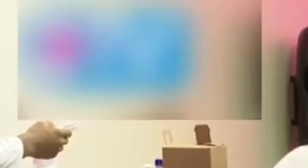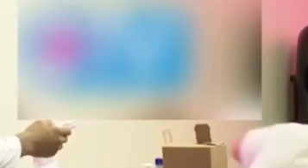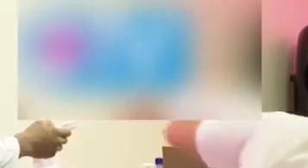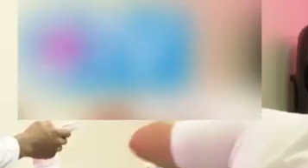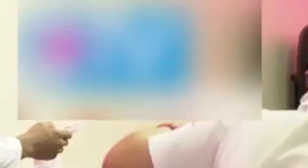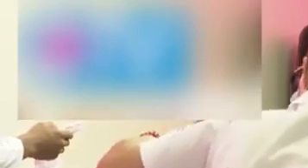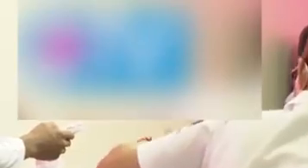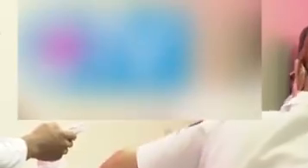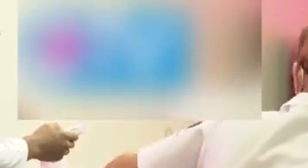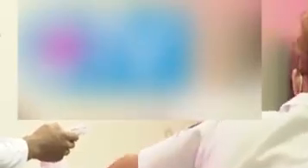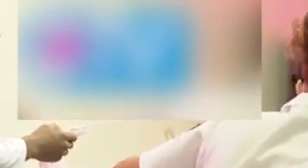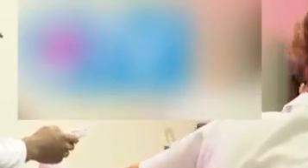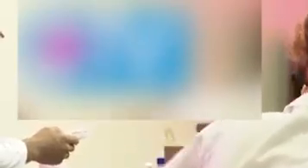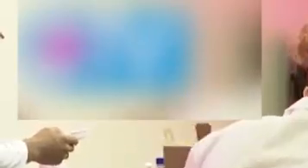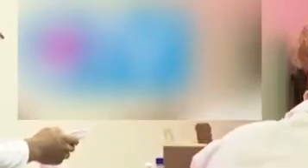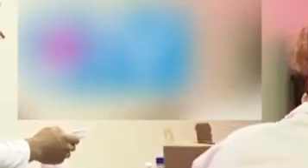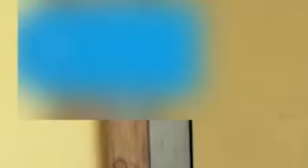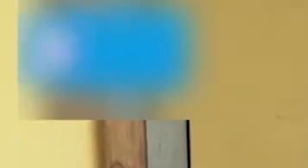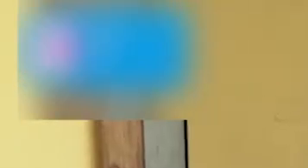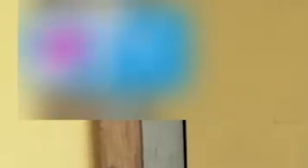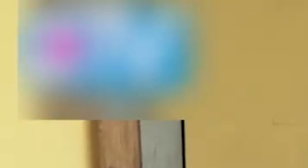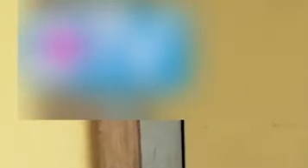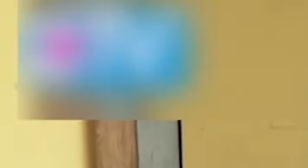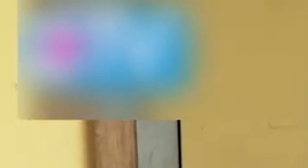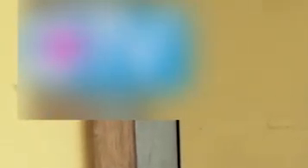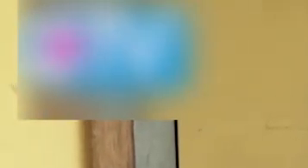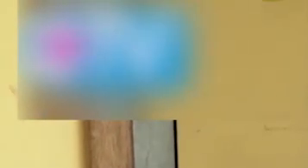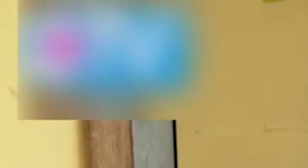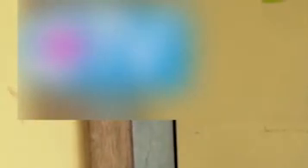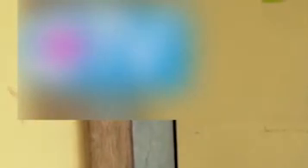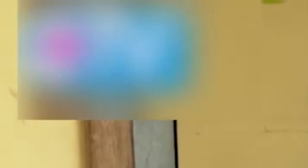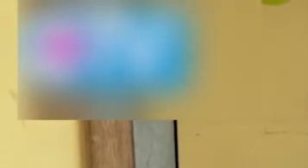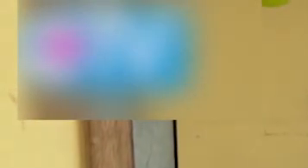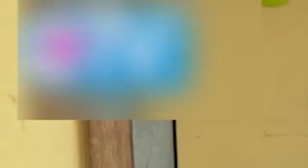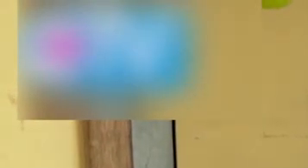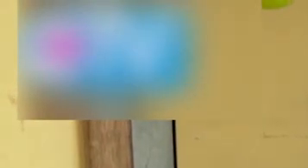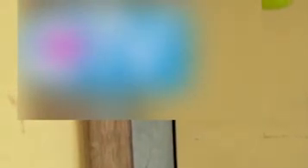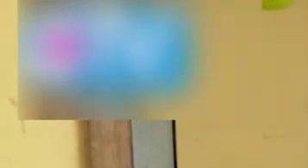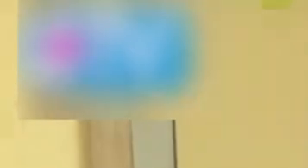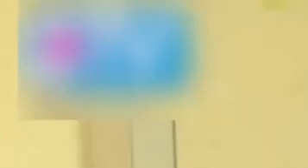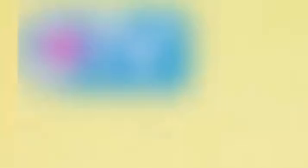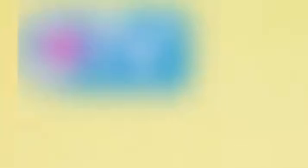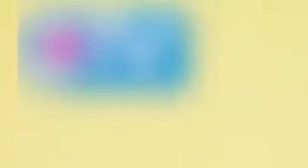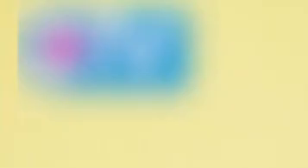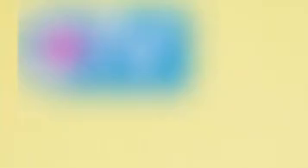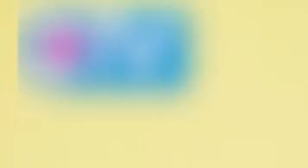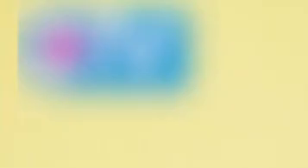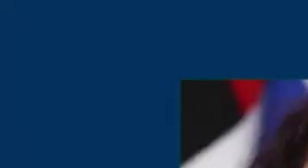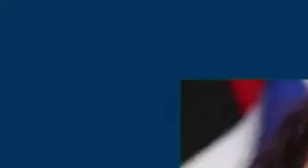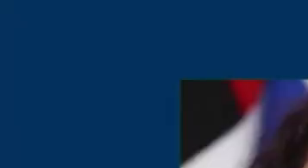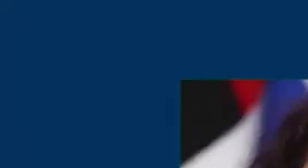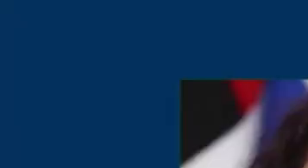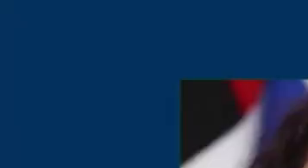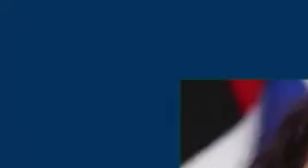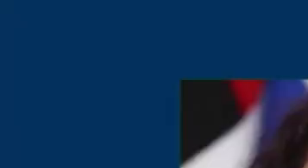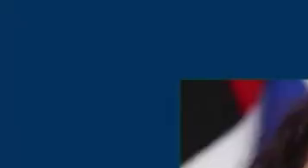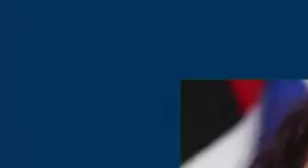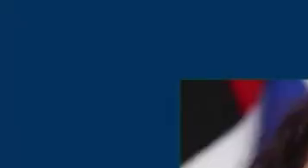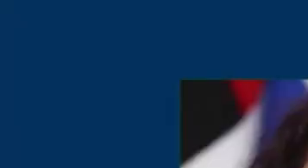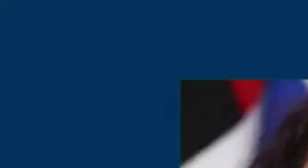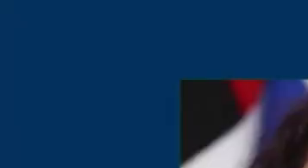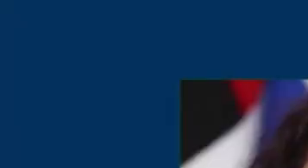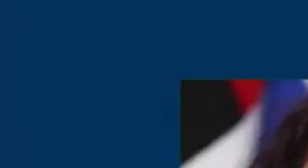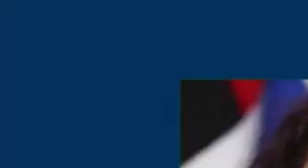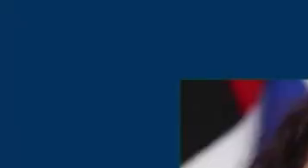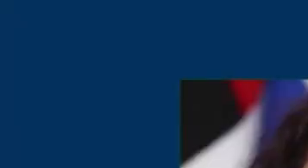en la primera y segunda dosis al personal de salud y primera línea así como en los puestos fronterizos aquí les